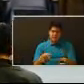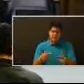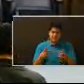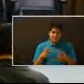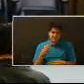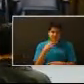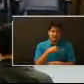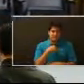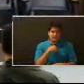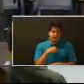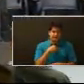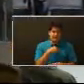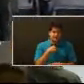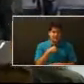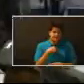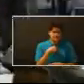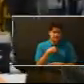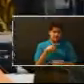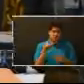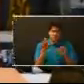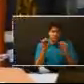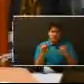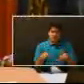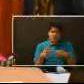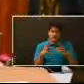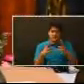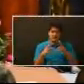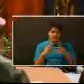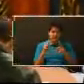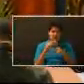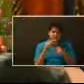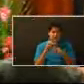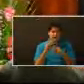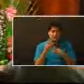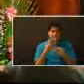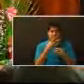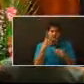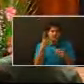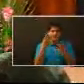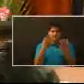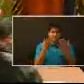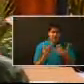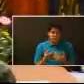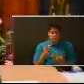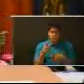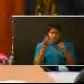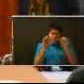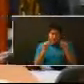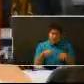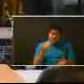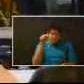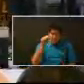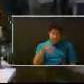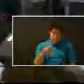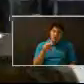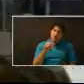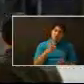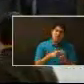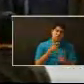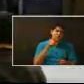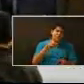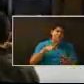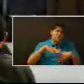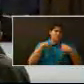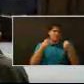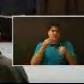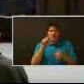que usted pueda recibir la palabra que Dios ha traído. Que usted pueda hoy, no en su fuerza, no